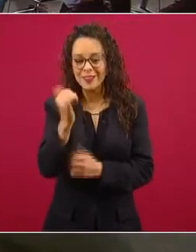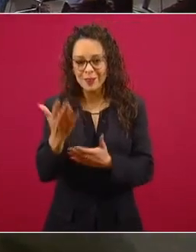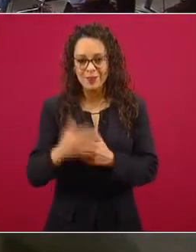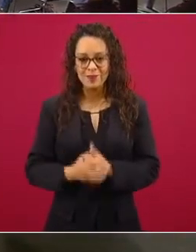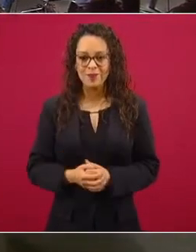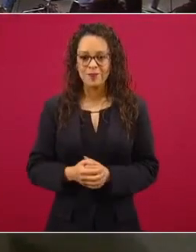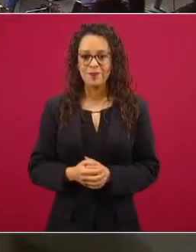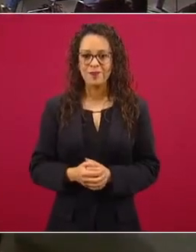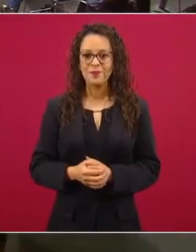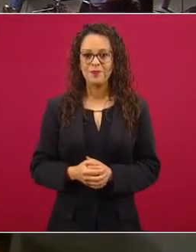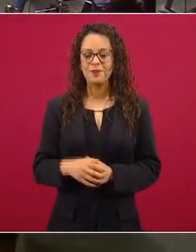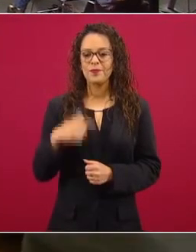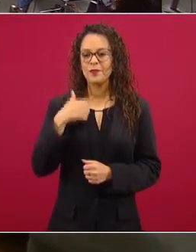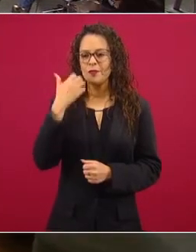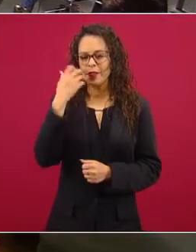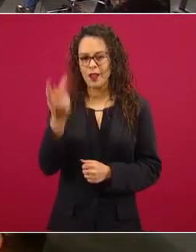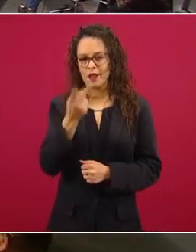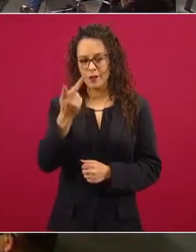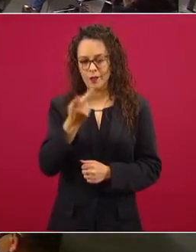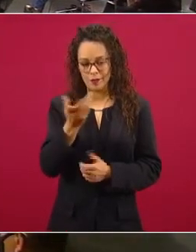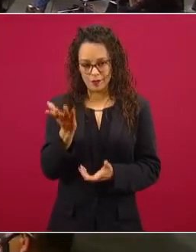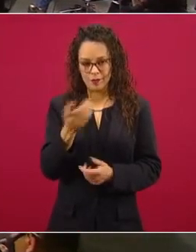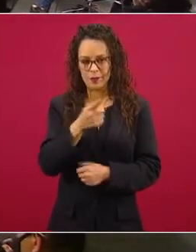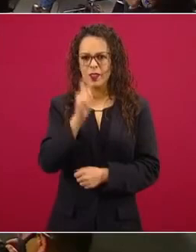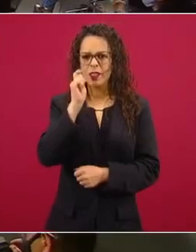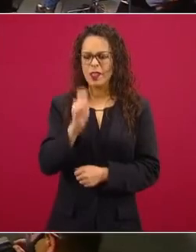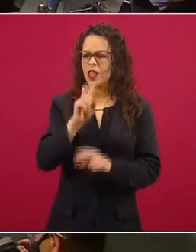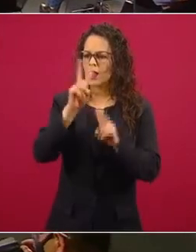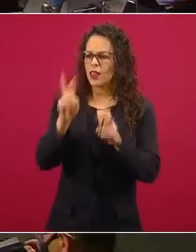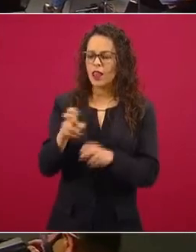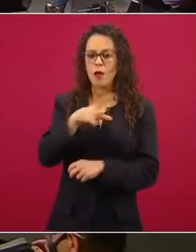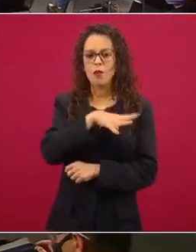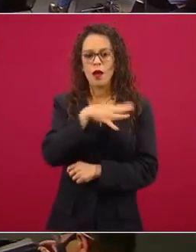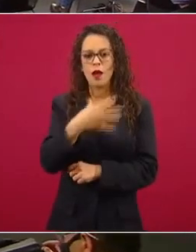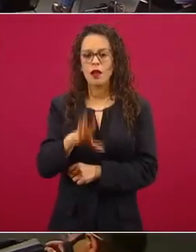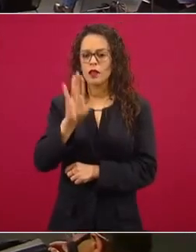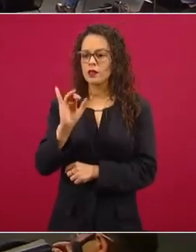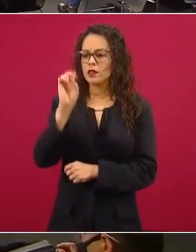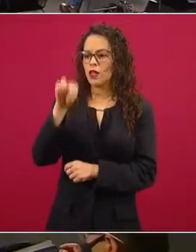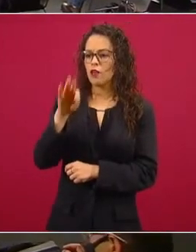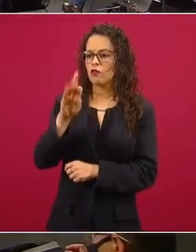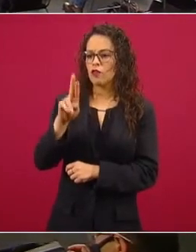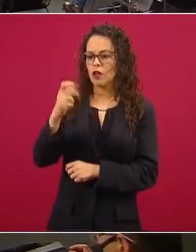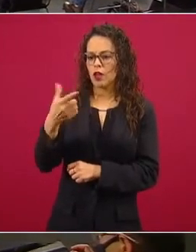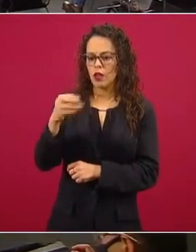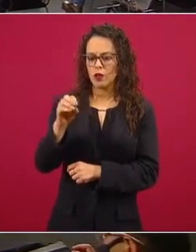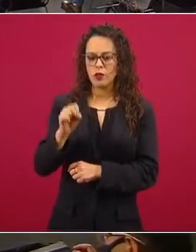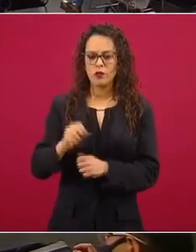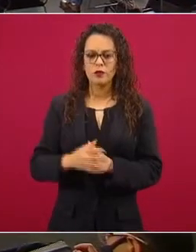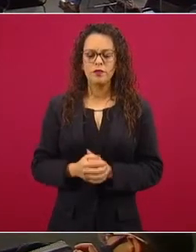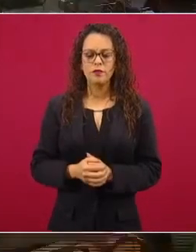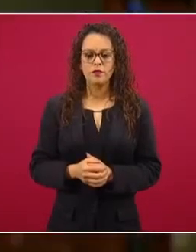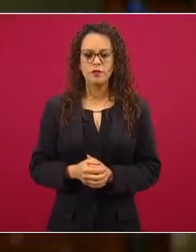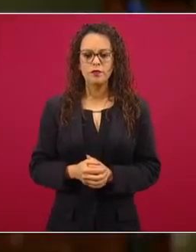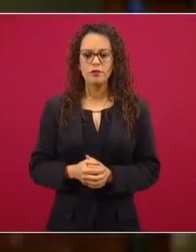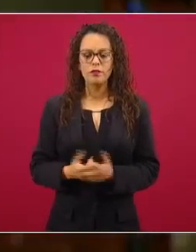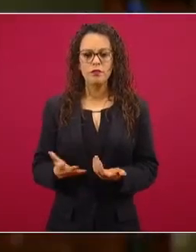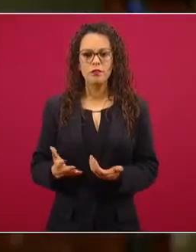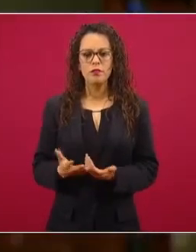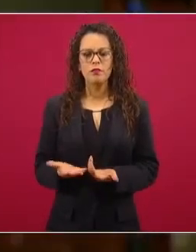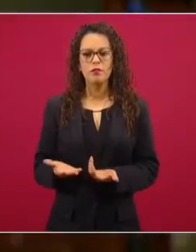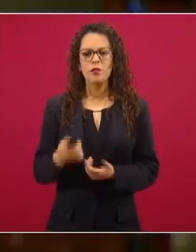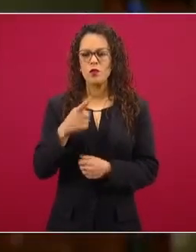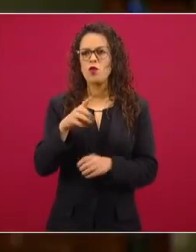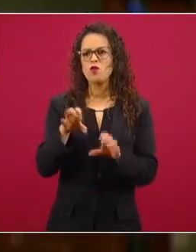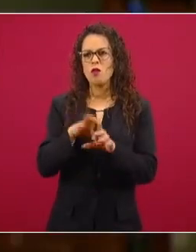Presidente, preguntarle sobre el tema del general Cienfuegos. ¿Qué lectura le da el hecho de que no les hayan compartido